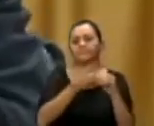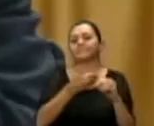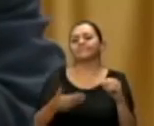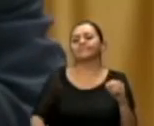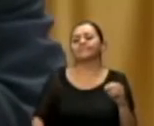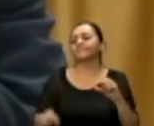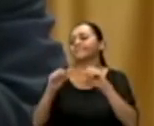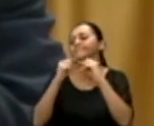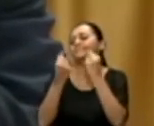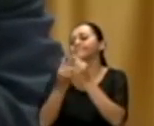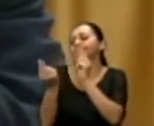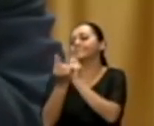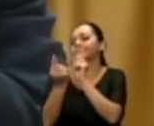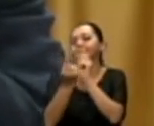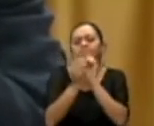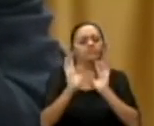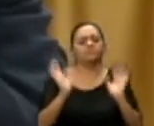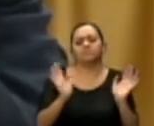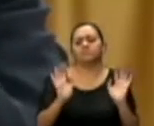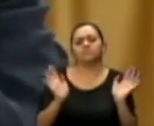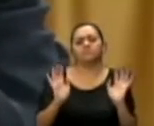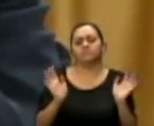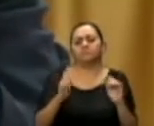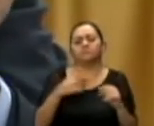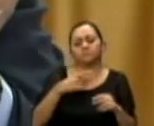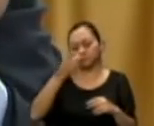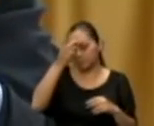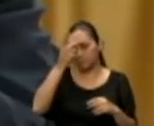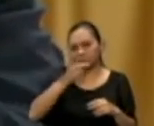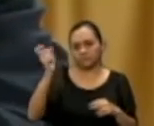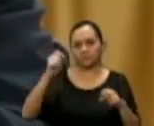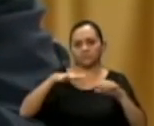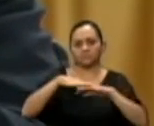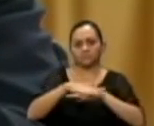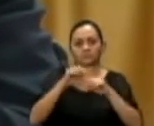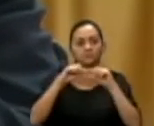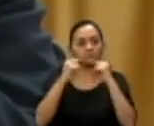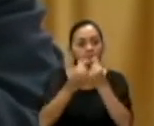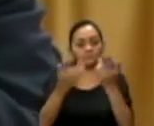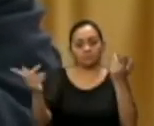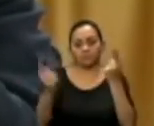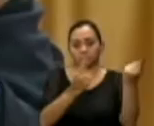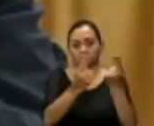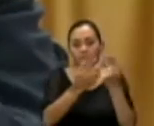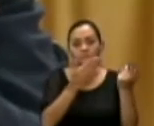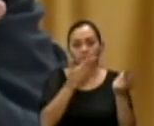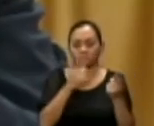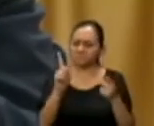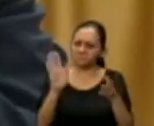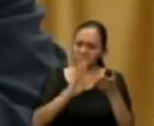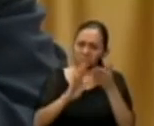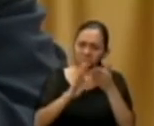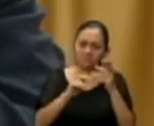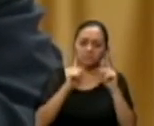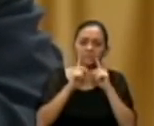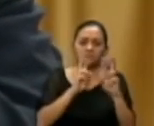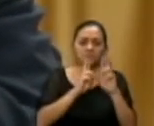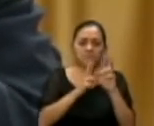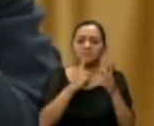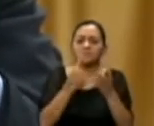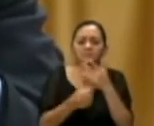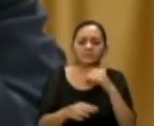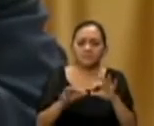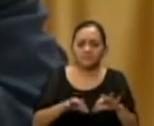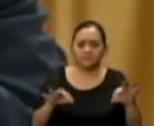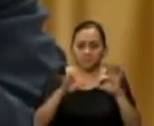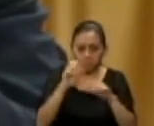con los diferentes grupos y sacar conclusiones del país que queremos si podemos tolerar todavía la injusticia que vivimos si